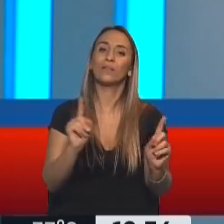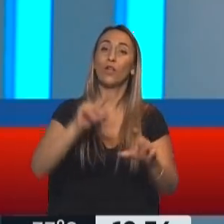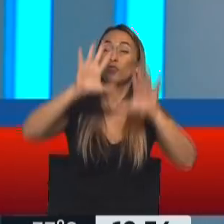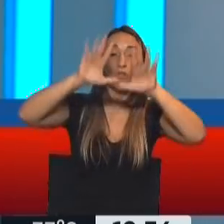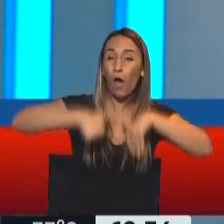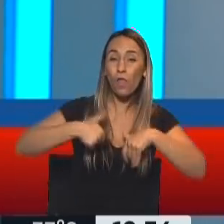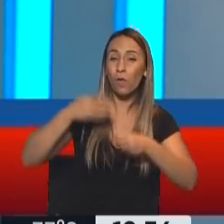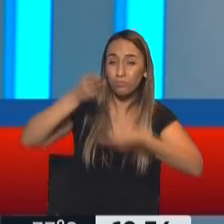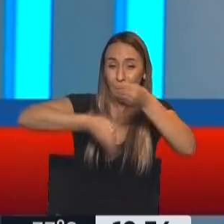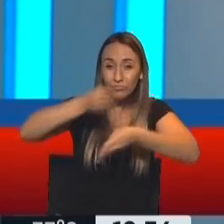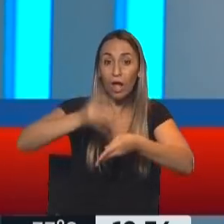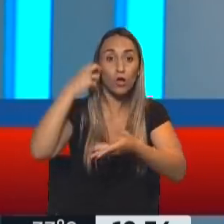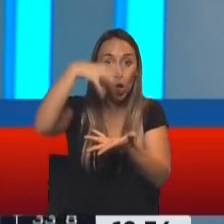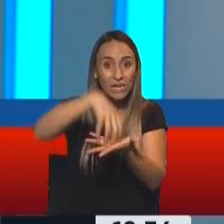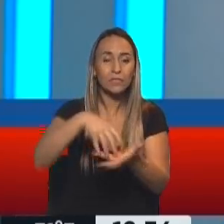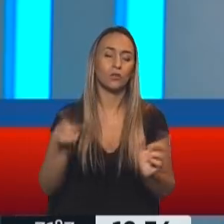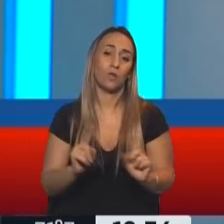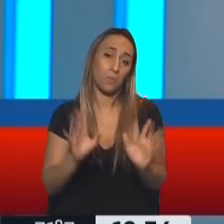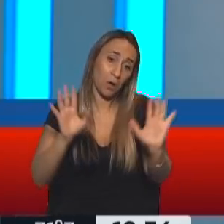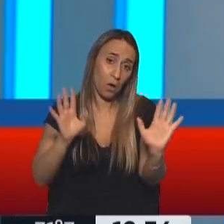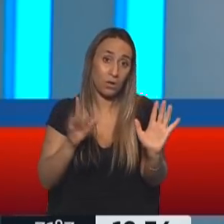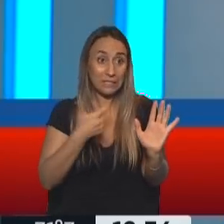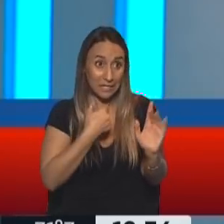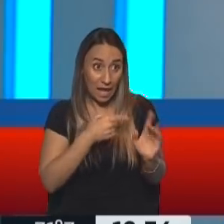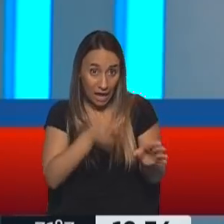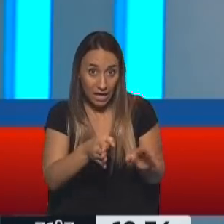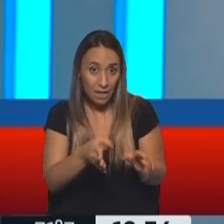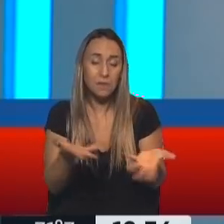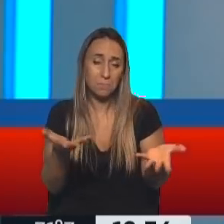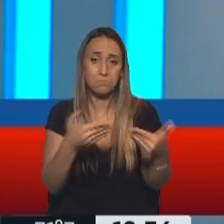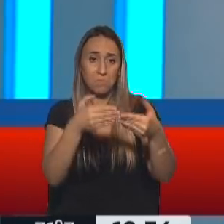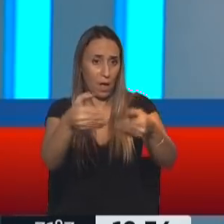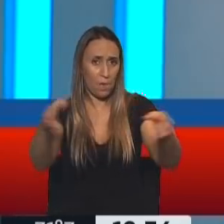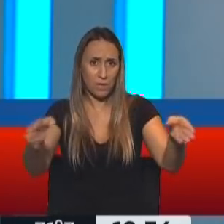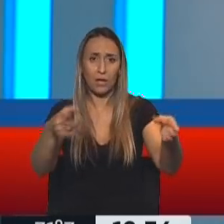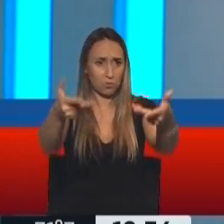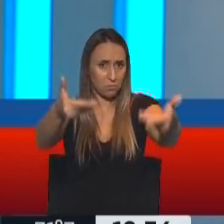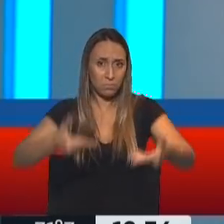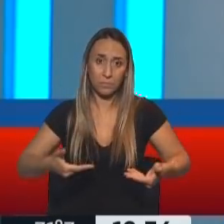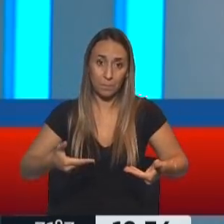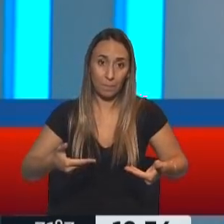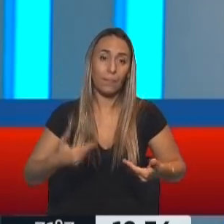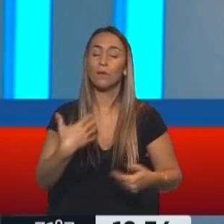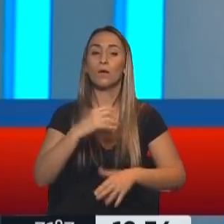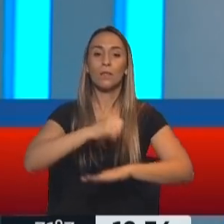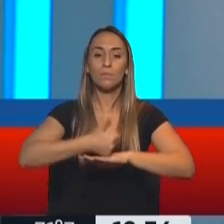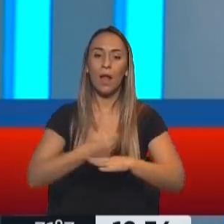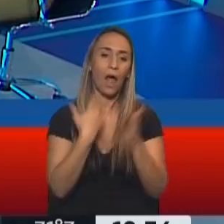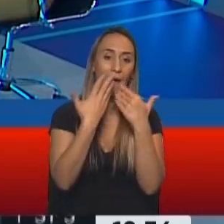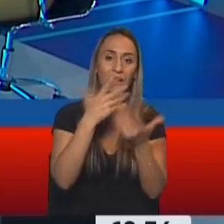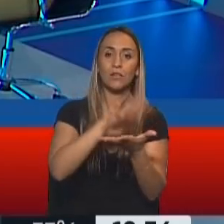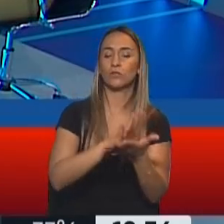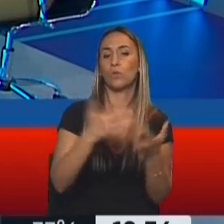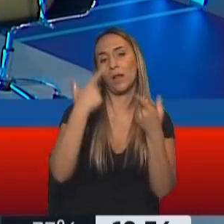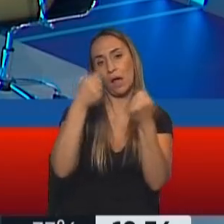Congreso, pero en definitiva, el que quiera ir al Congreso tiene las puertas abiertas para ir a hablar sobre este acuerdo con el Fondo